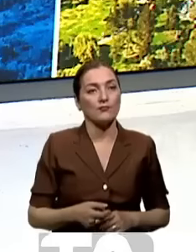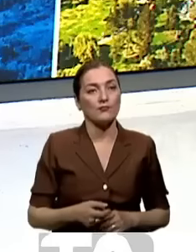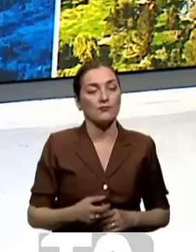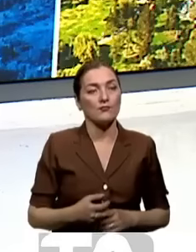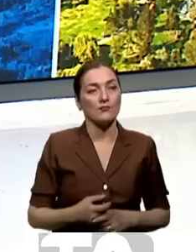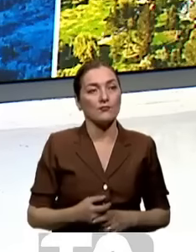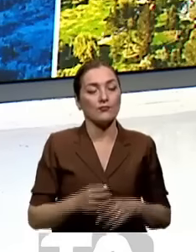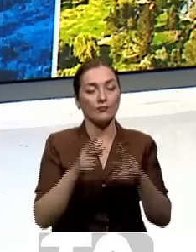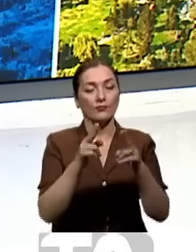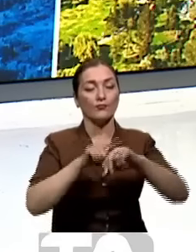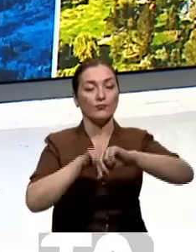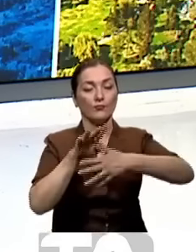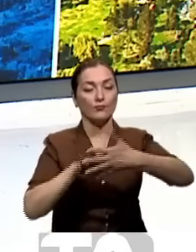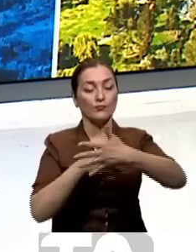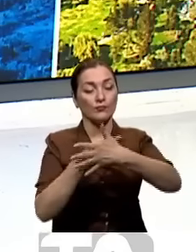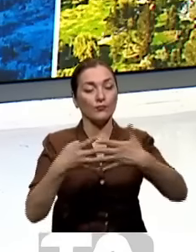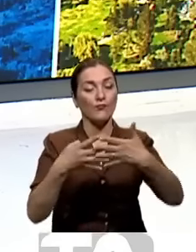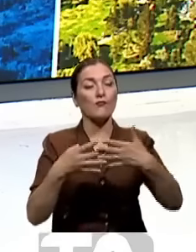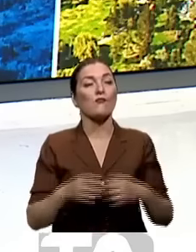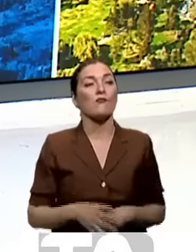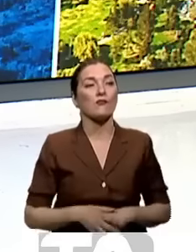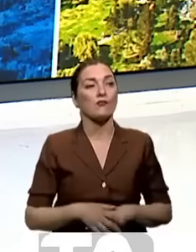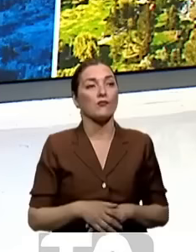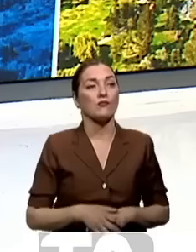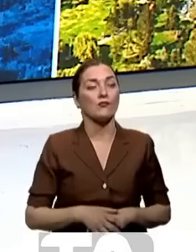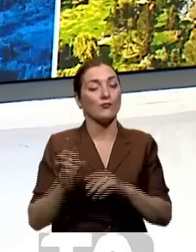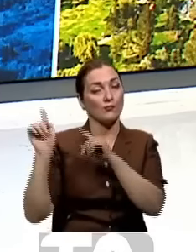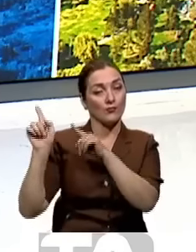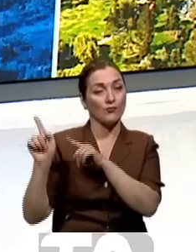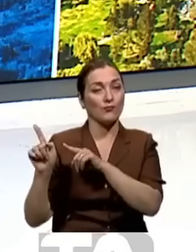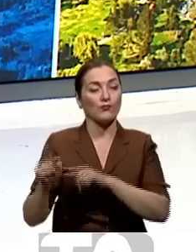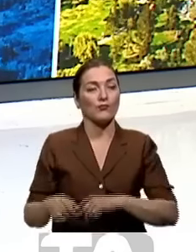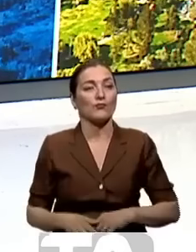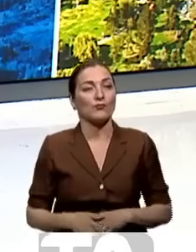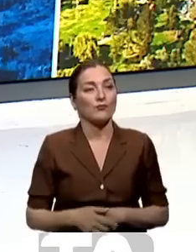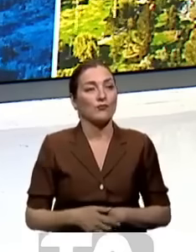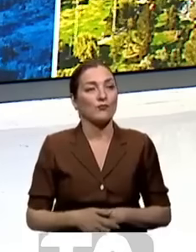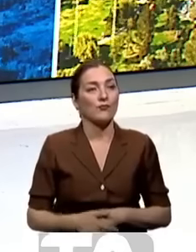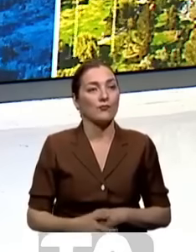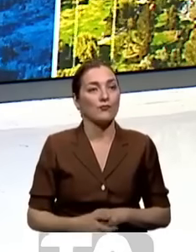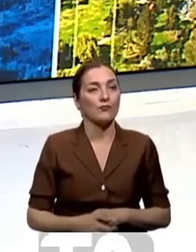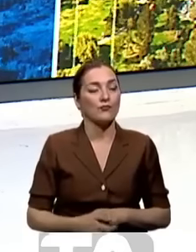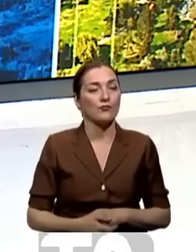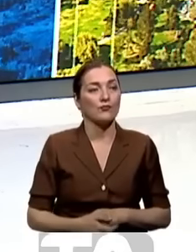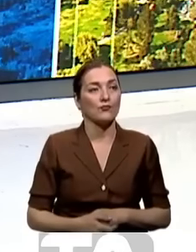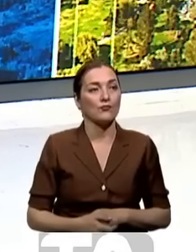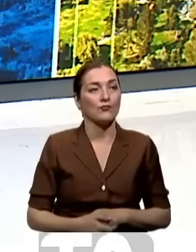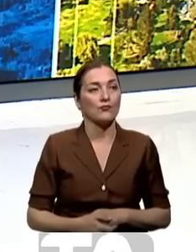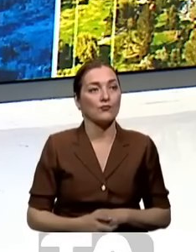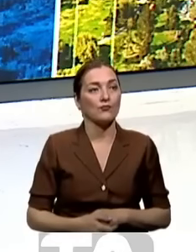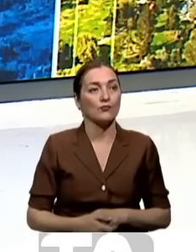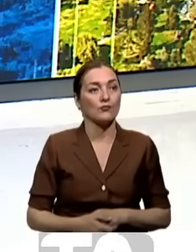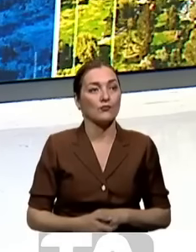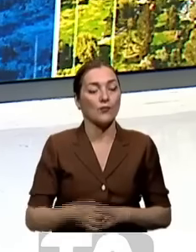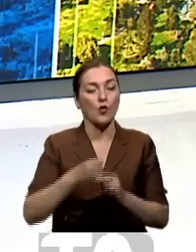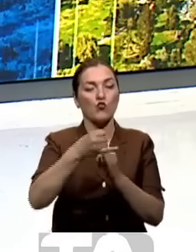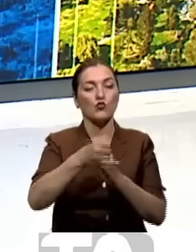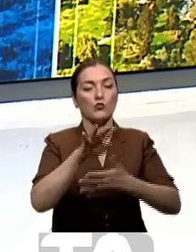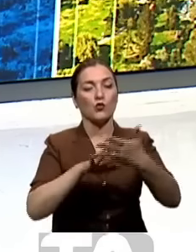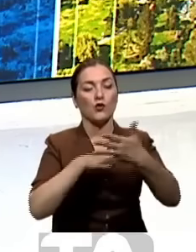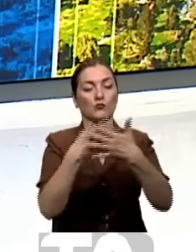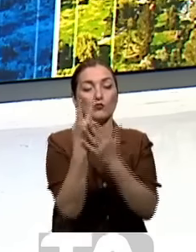ese mismo horario tampoco tendrán luz en Diez Nueva, Los Bancos y Pomasqui. Y este es el último horario de